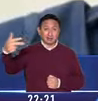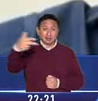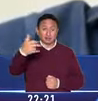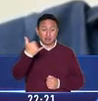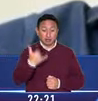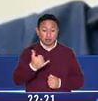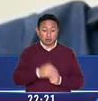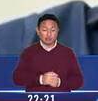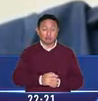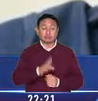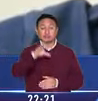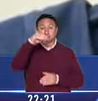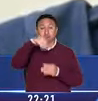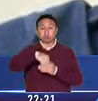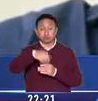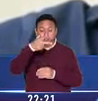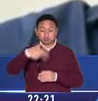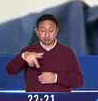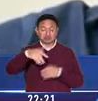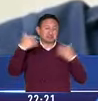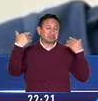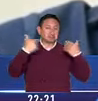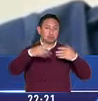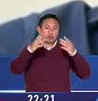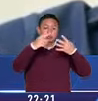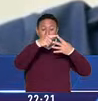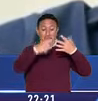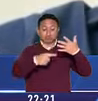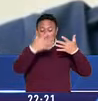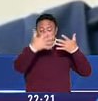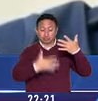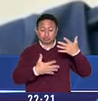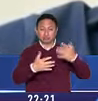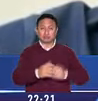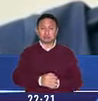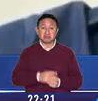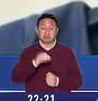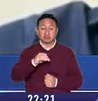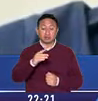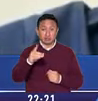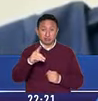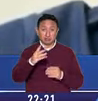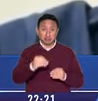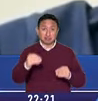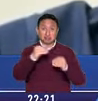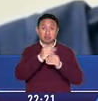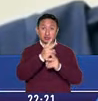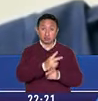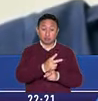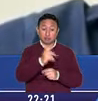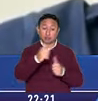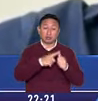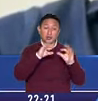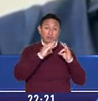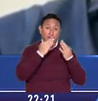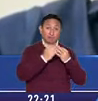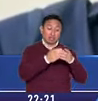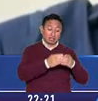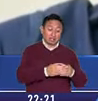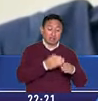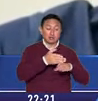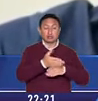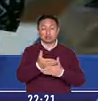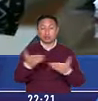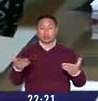hay cámaras inteligentes, en fin. Tiene muchas opciones como para proteger primero a su familia, ¿no? Y después los